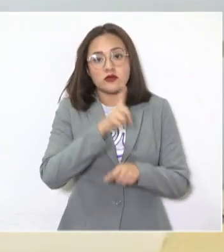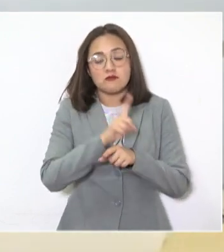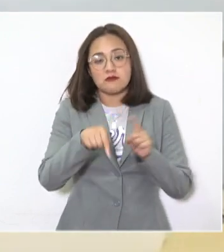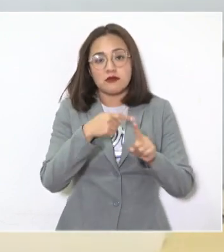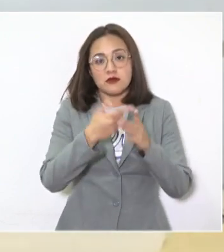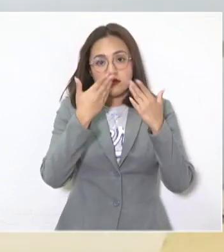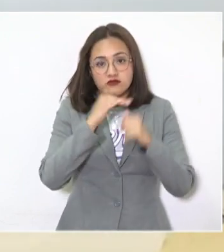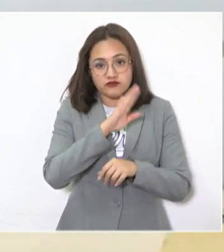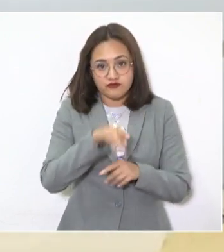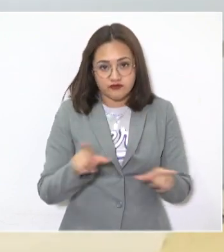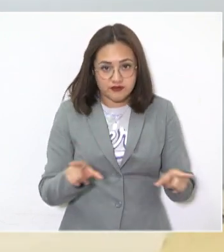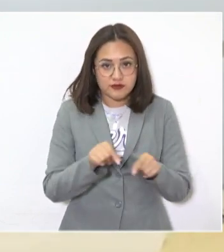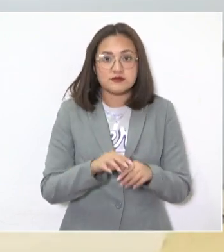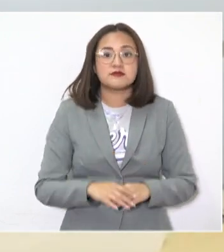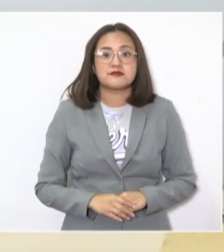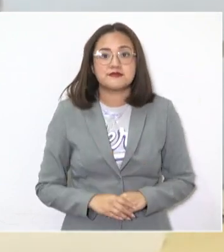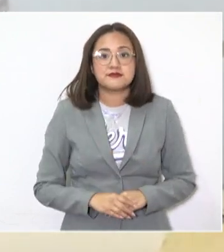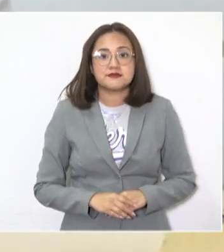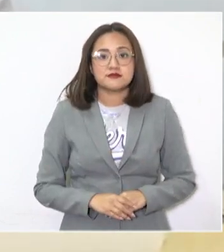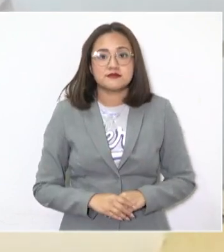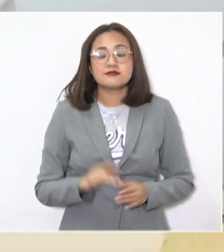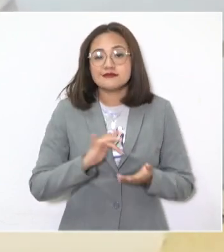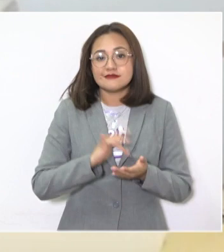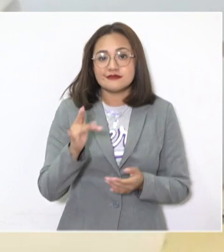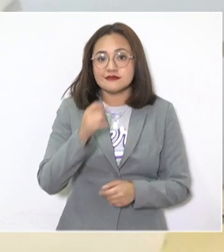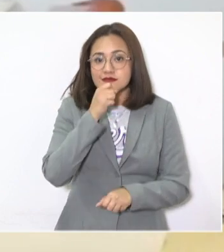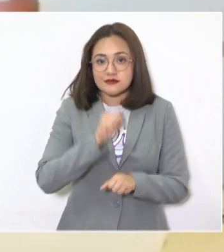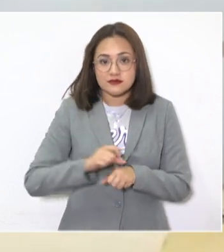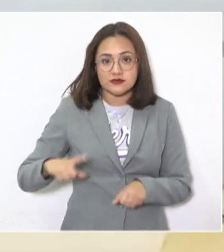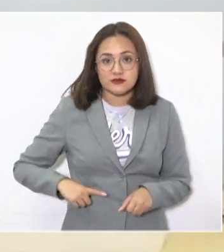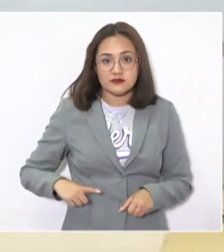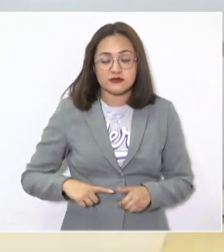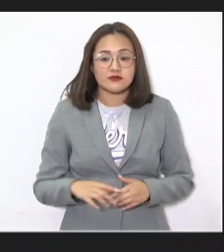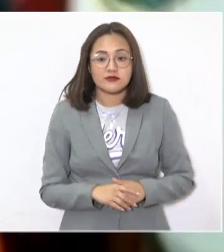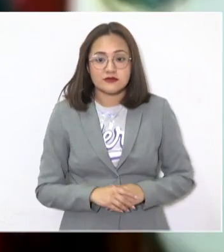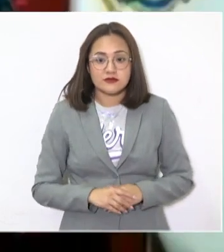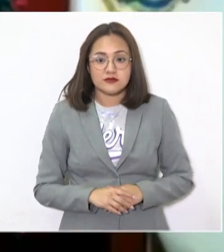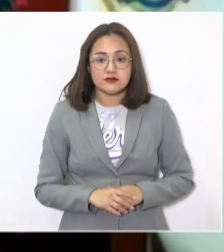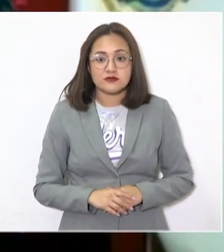sin defunciones. Es cuanto, gobernador. Gracias, secretario de Gobernación.